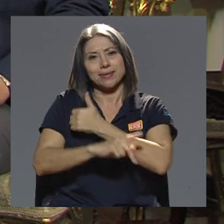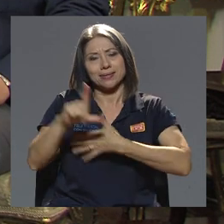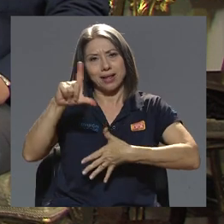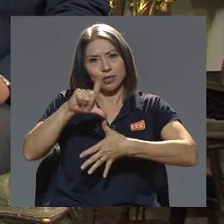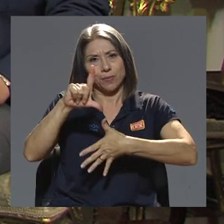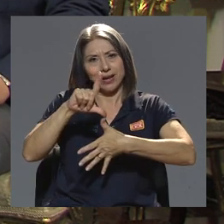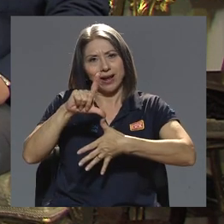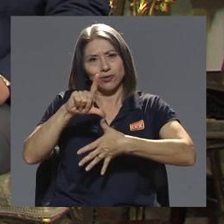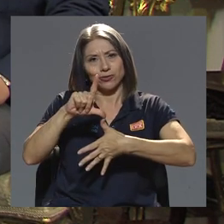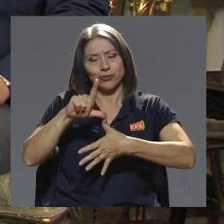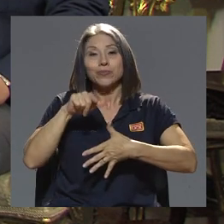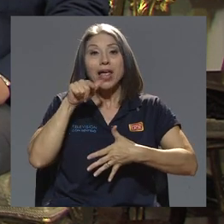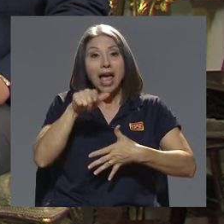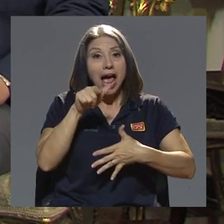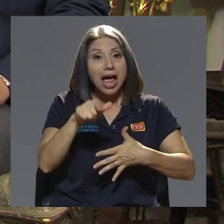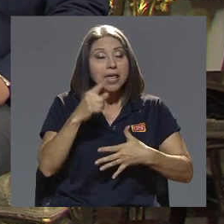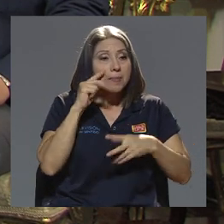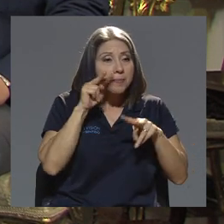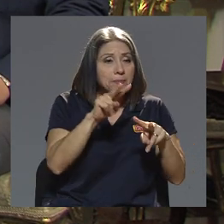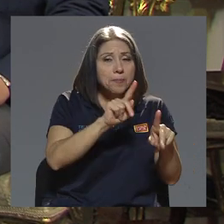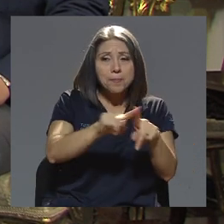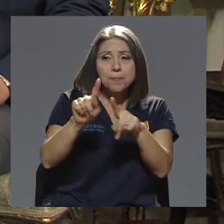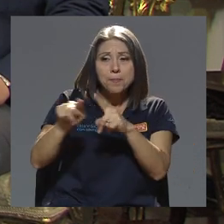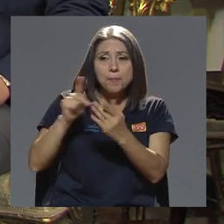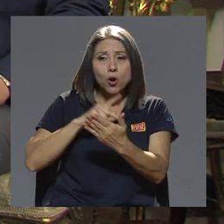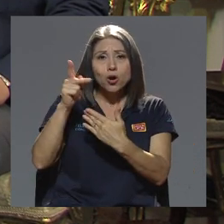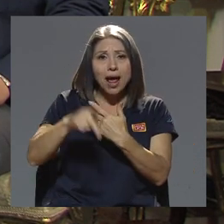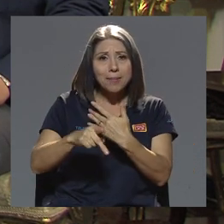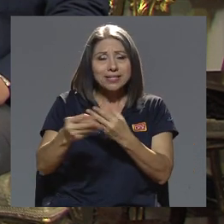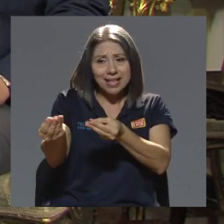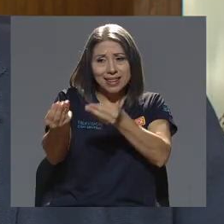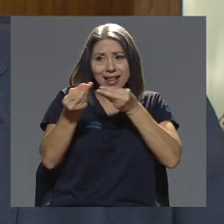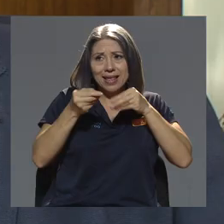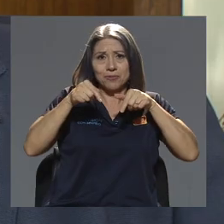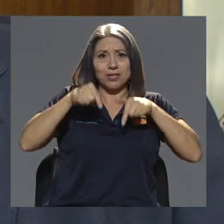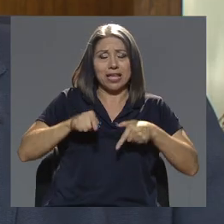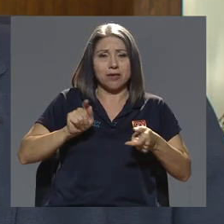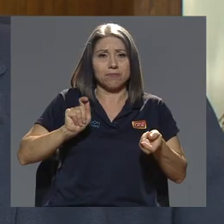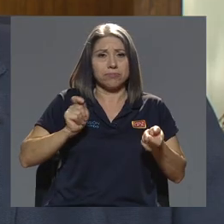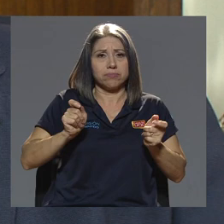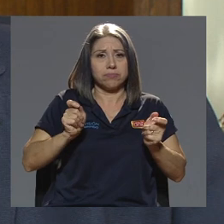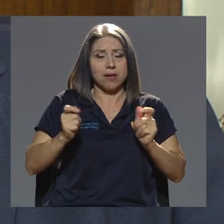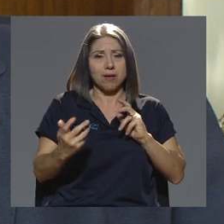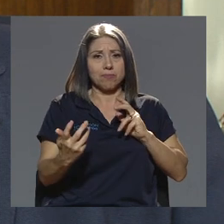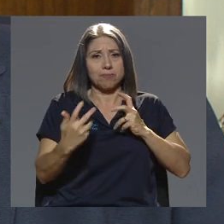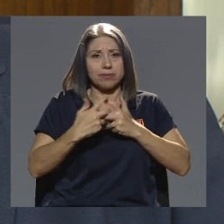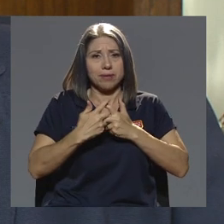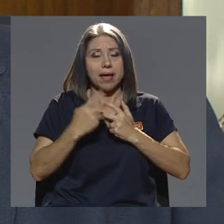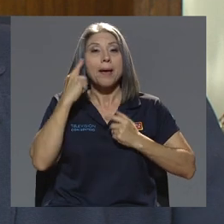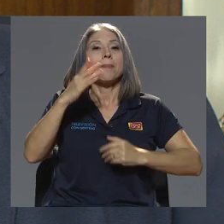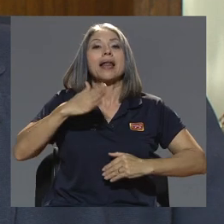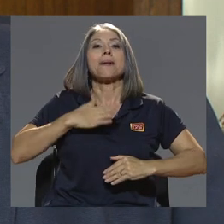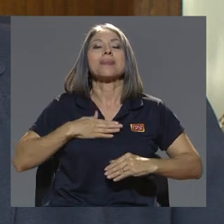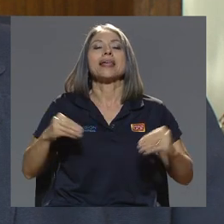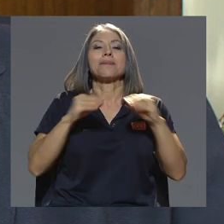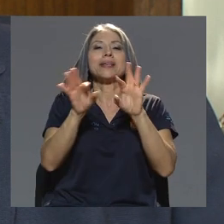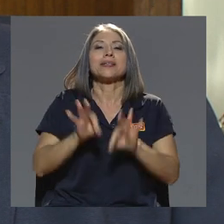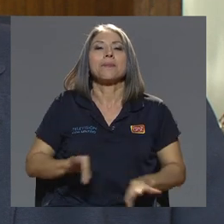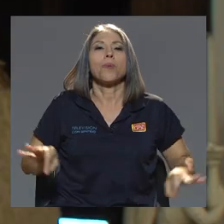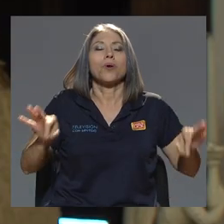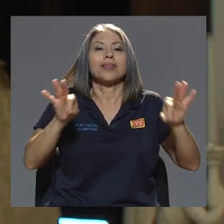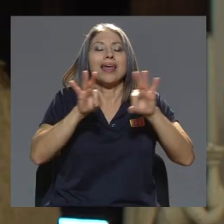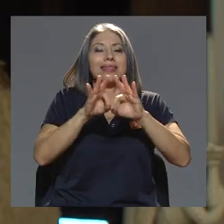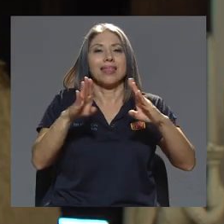Entonces, de ahí fuimos adaptando varios programas. Por ejemplo, para mí el más importante fue Hogares Comunitarios.